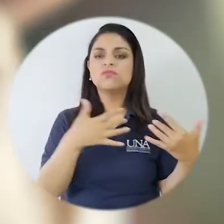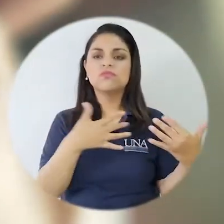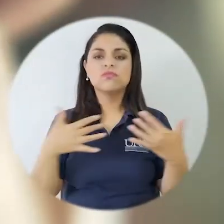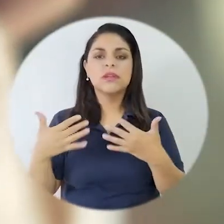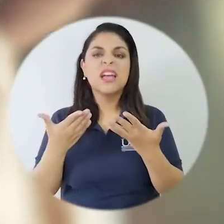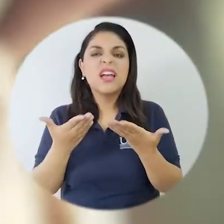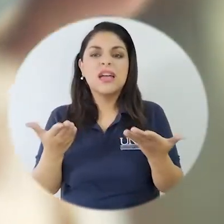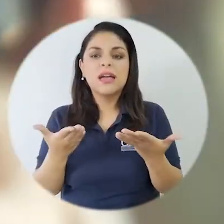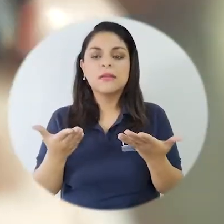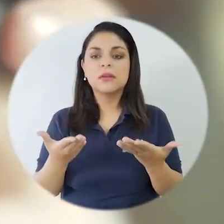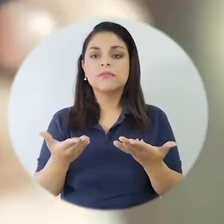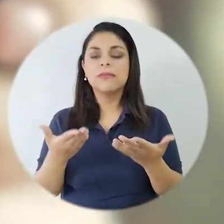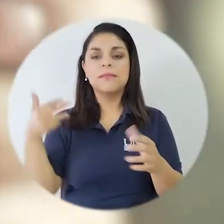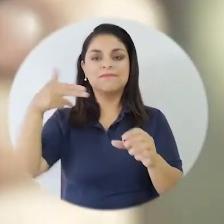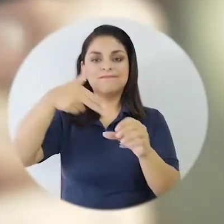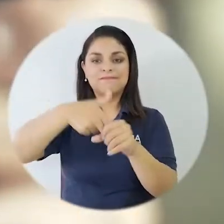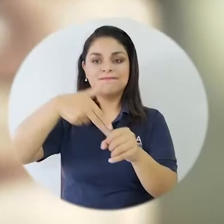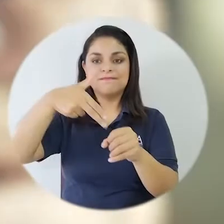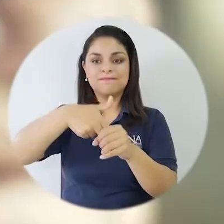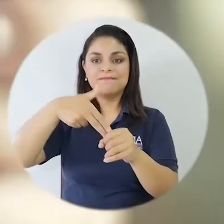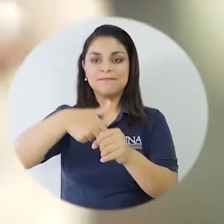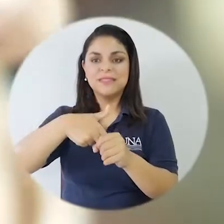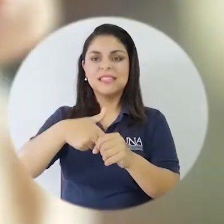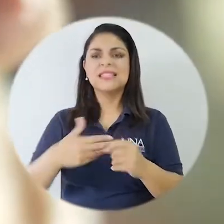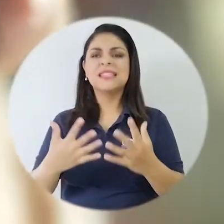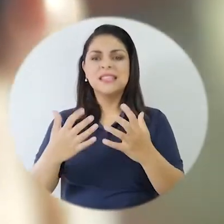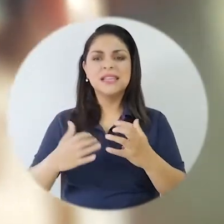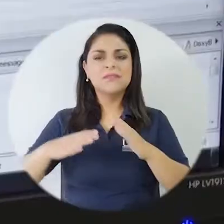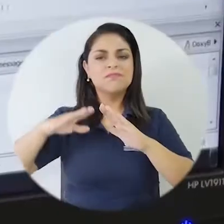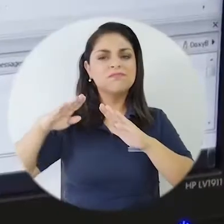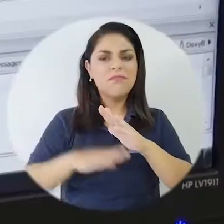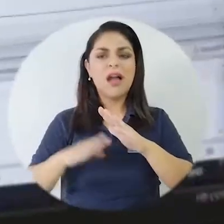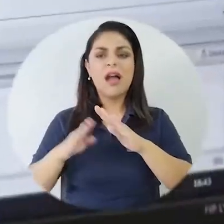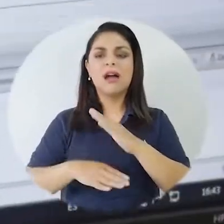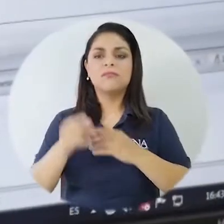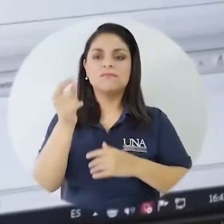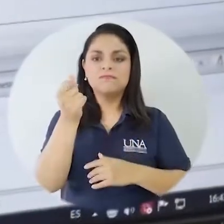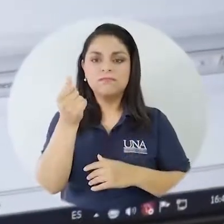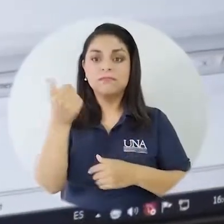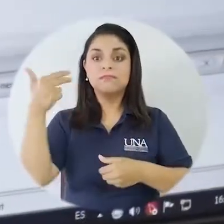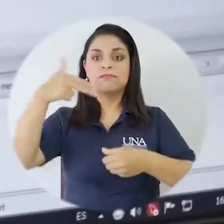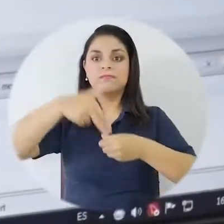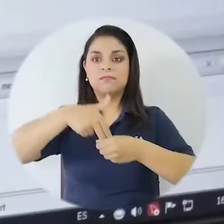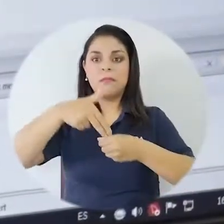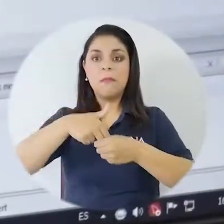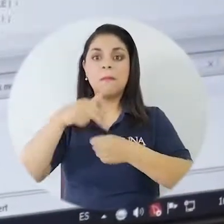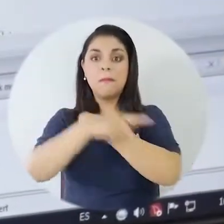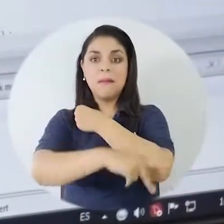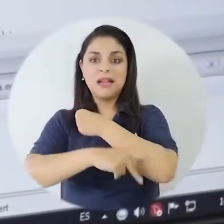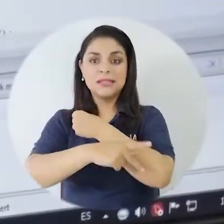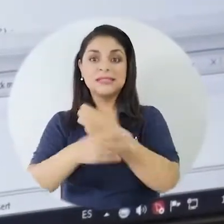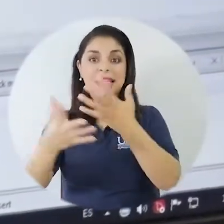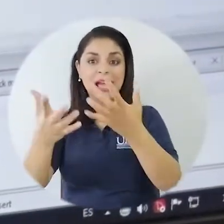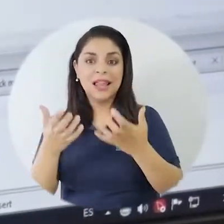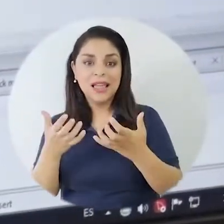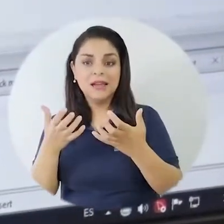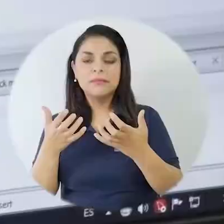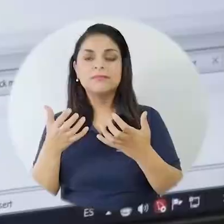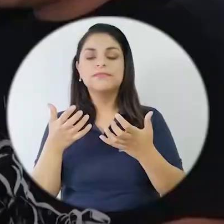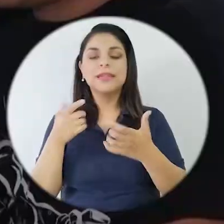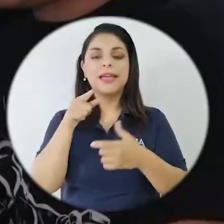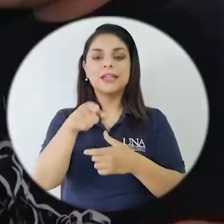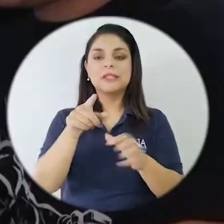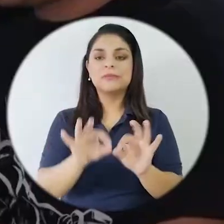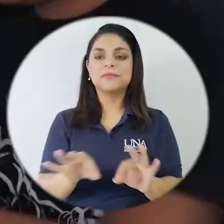con elementos de petróleo, bajar la factura petrolera para los países que intervenían era fundamental. Entonces, una de las